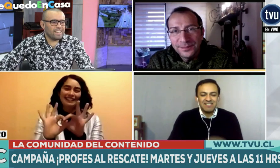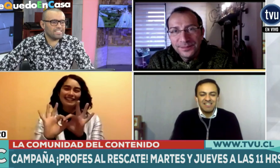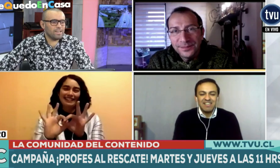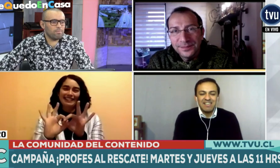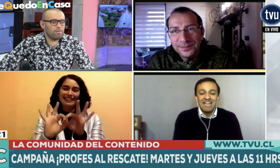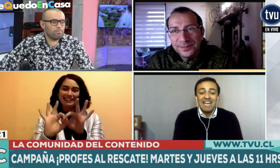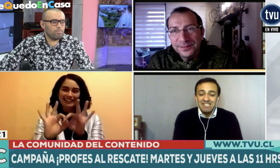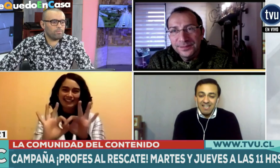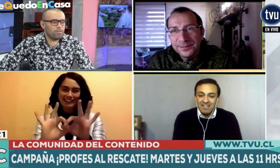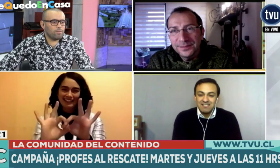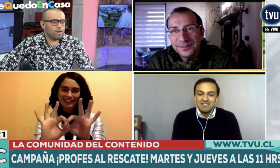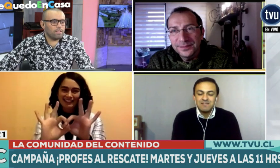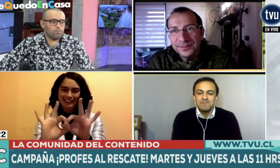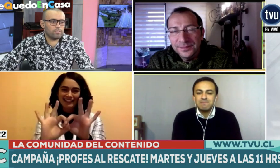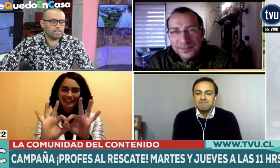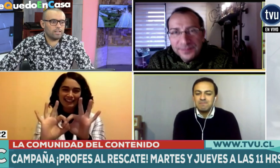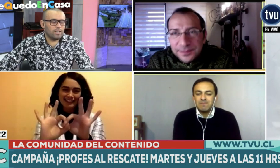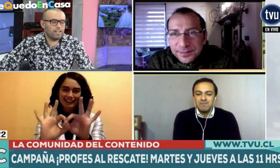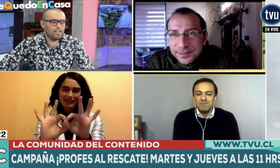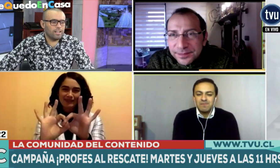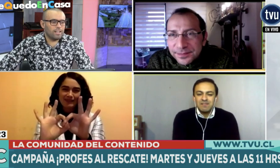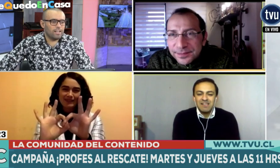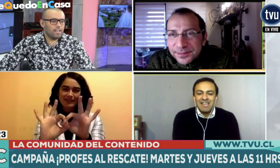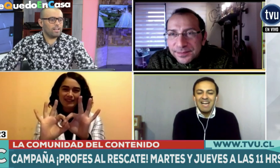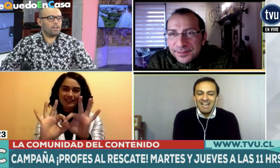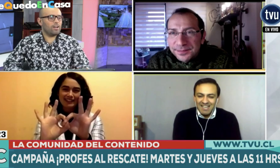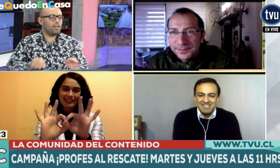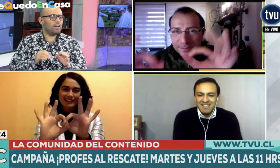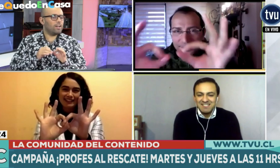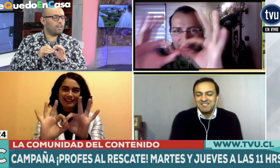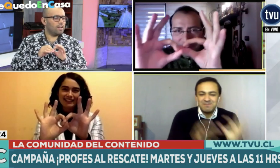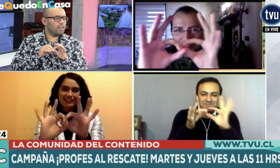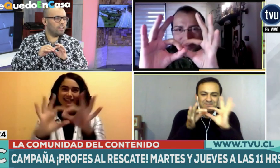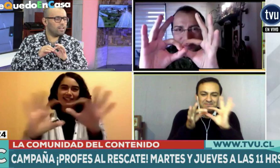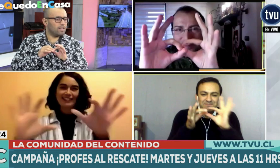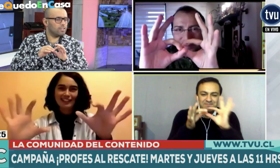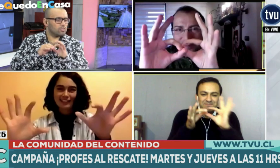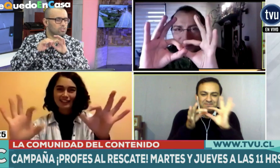Y el gracias es más difícil. Gracias.